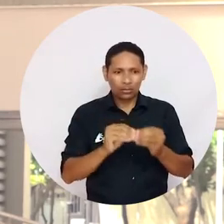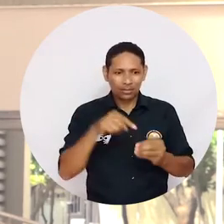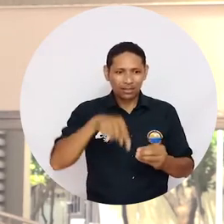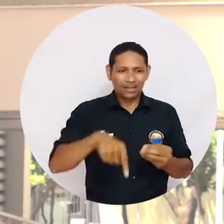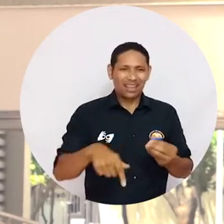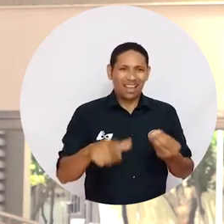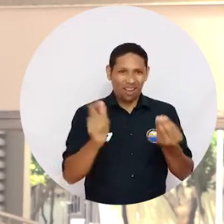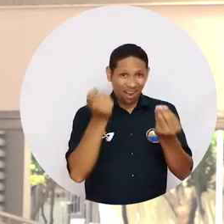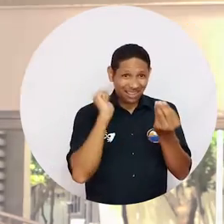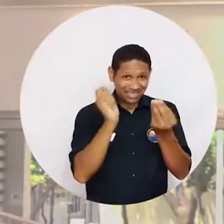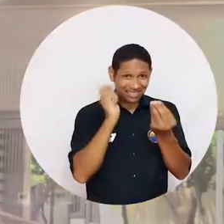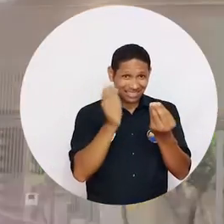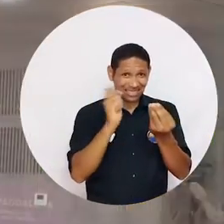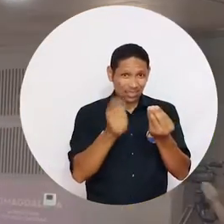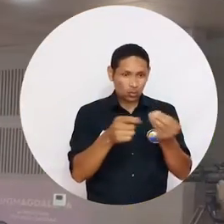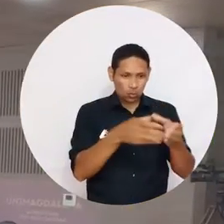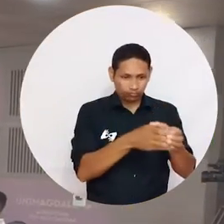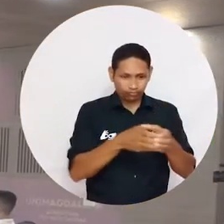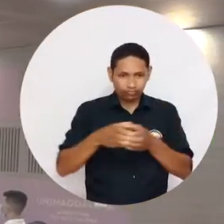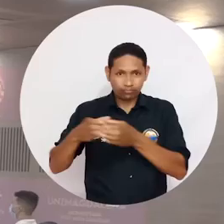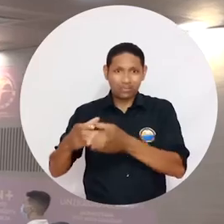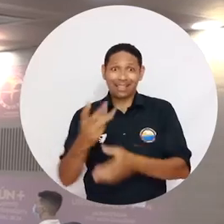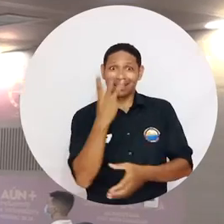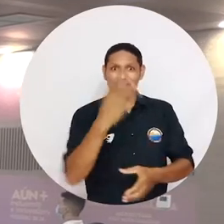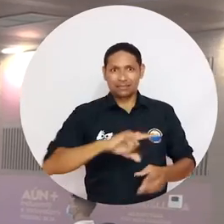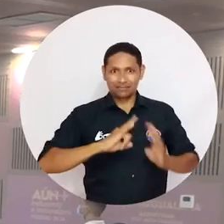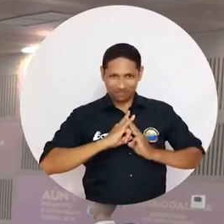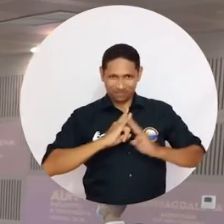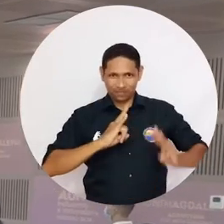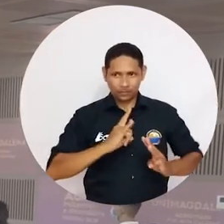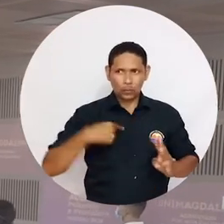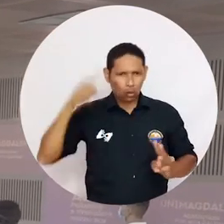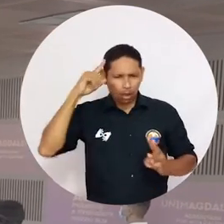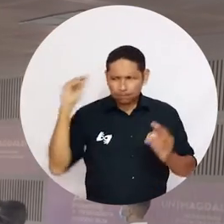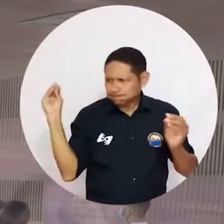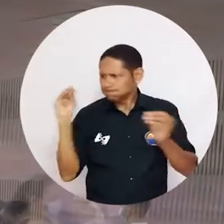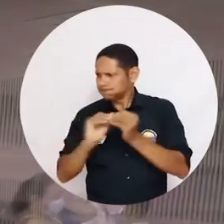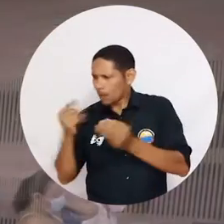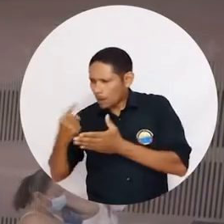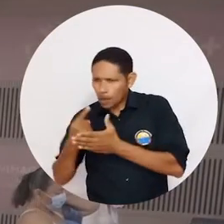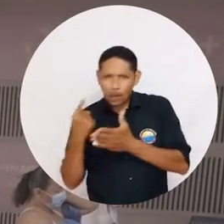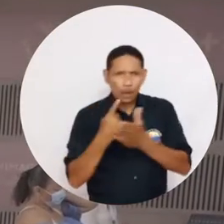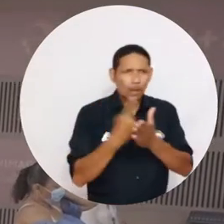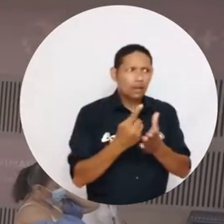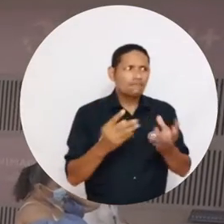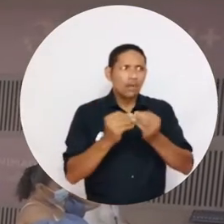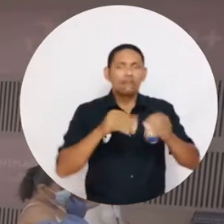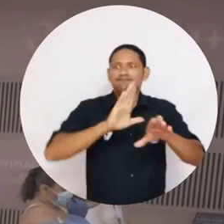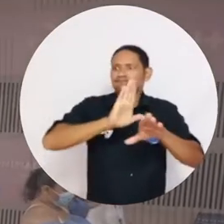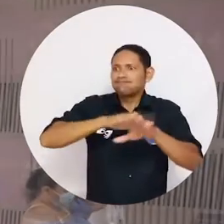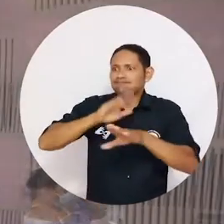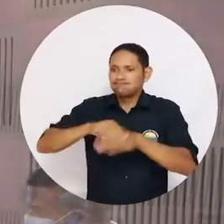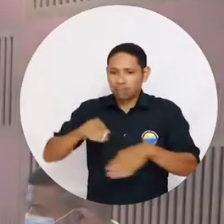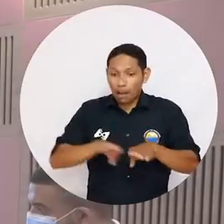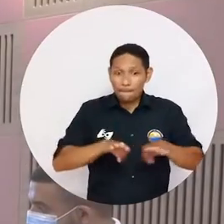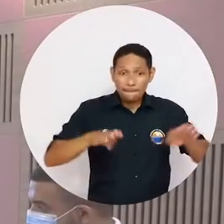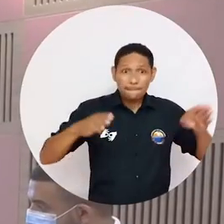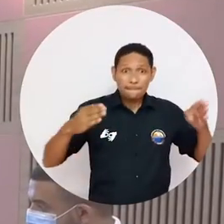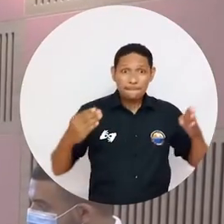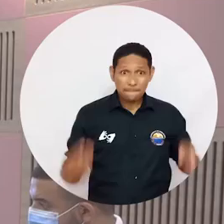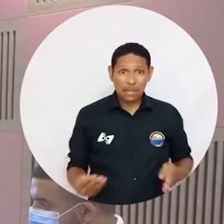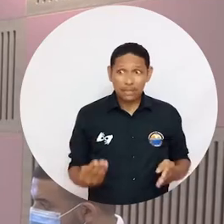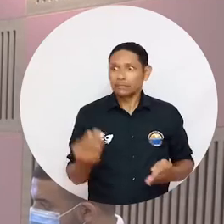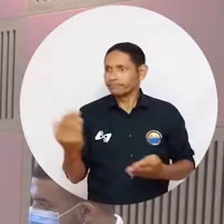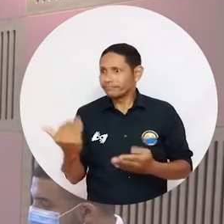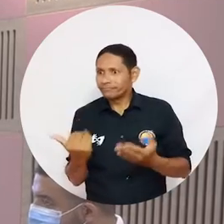coincidido las tres organizaciones sindicales presentes en la Universidad del Magdalena en unificar criterios y, además de eso, invitar a